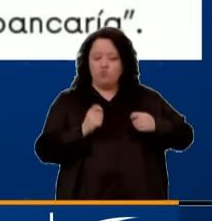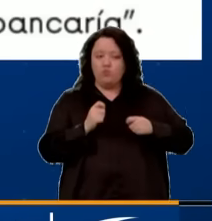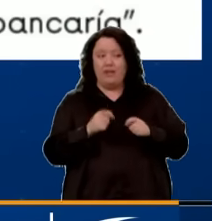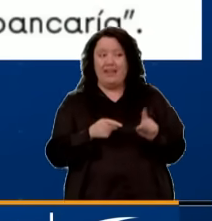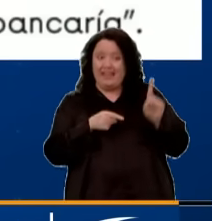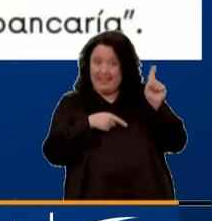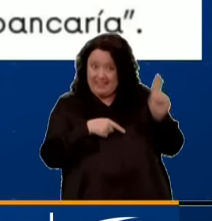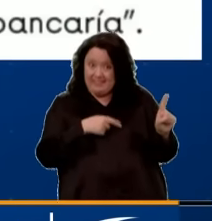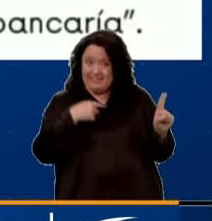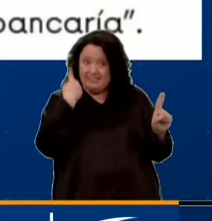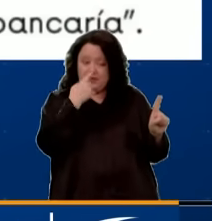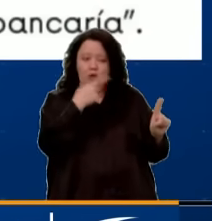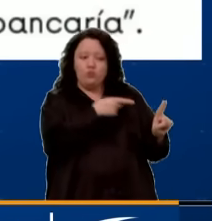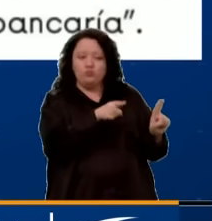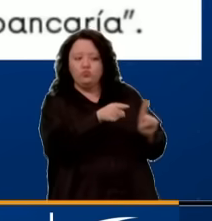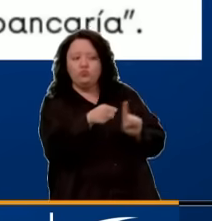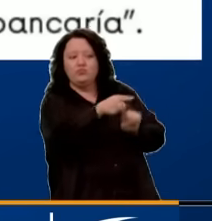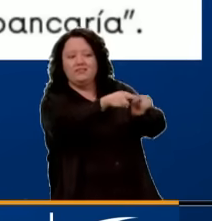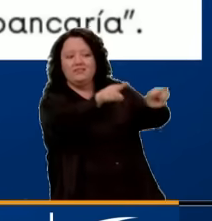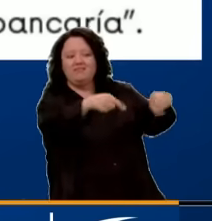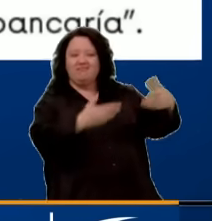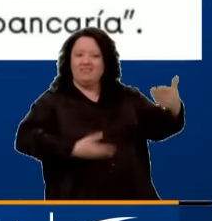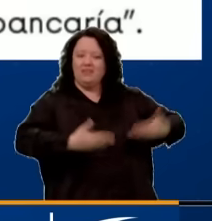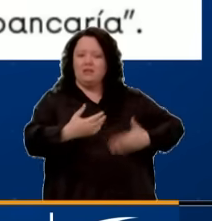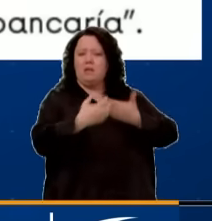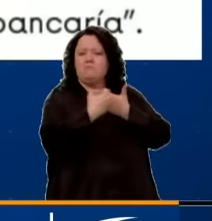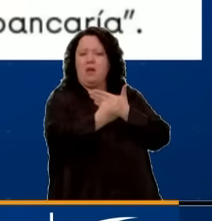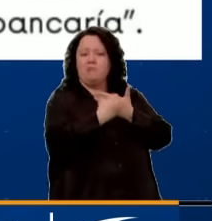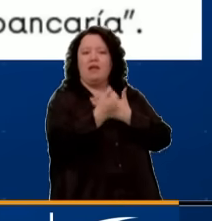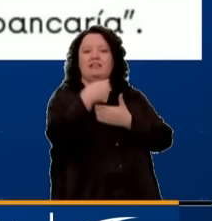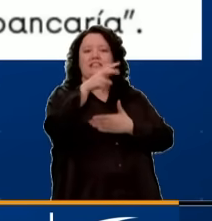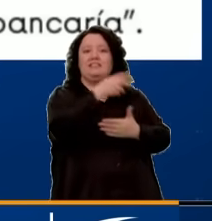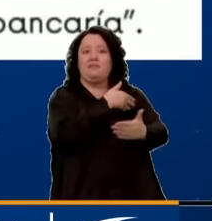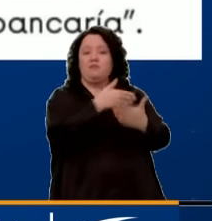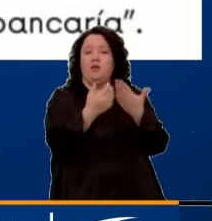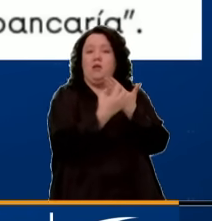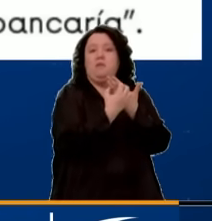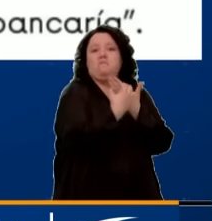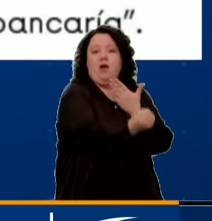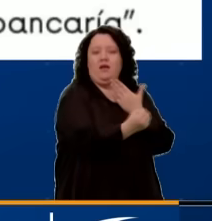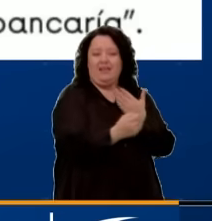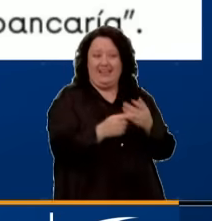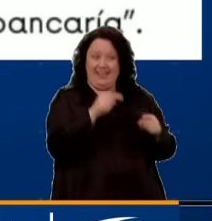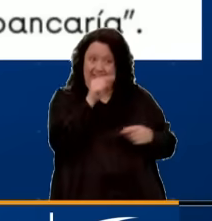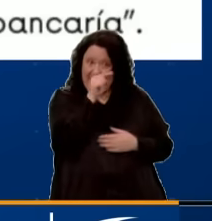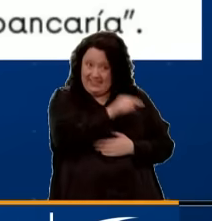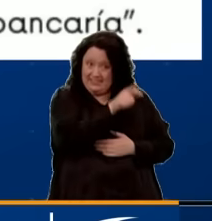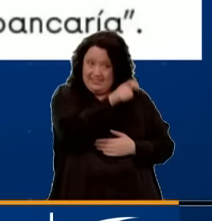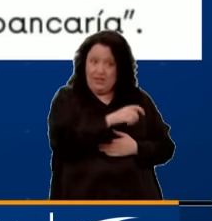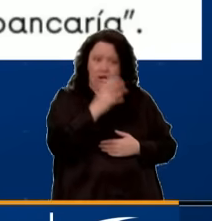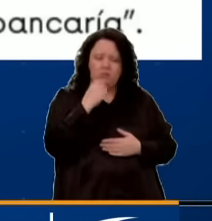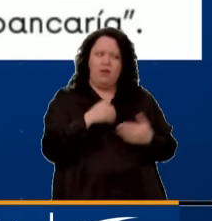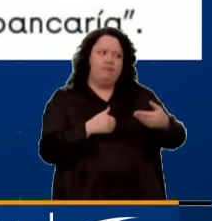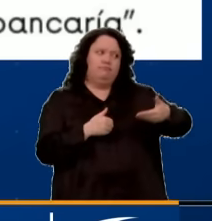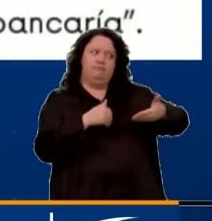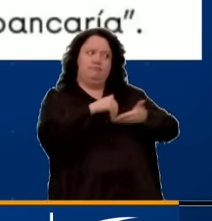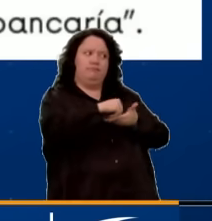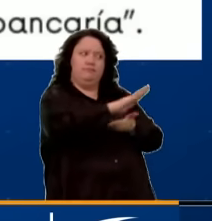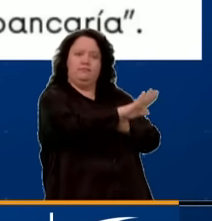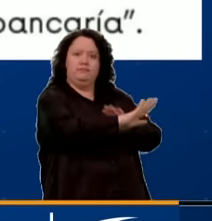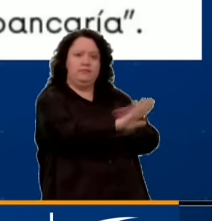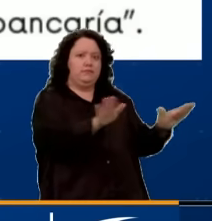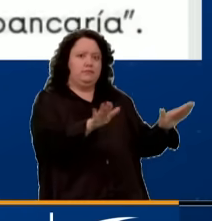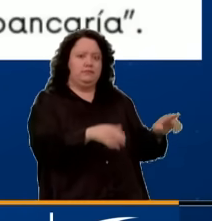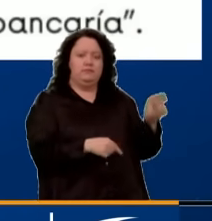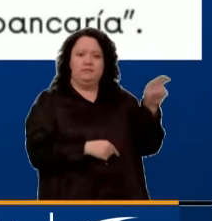turista y que la llevó a un establecimiento donde le debitaron 17 millones de pesos por el recorrido, pues ya fue retirado de sus labores.